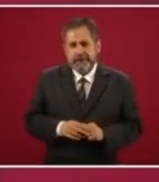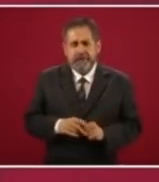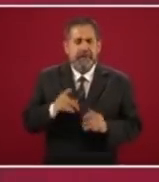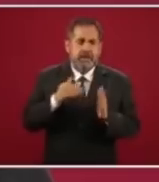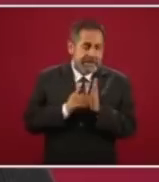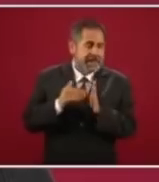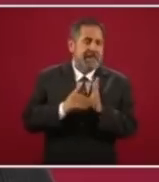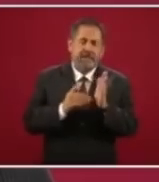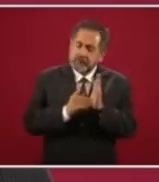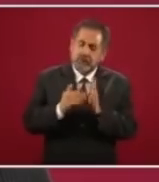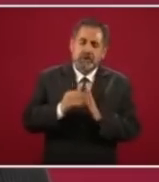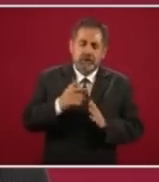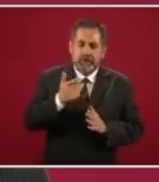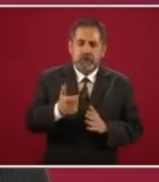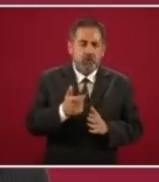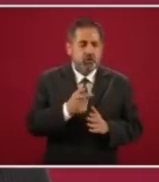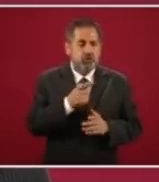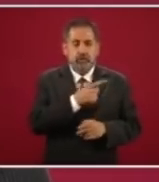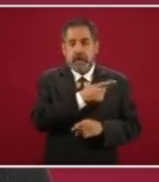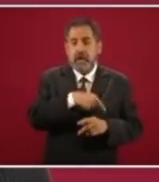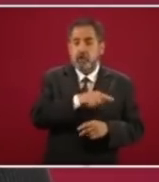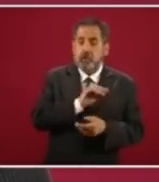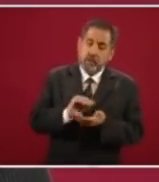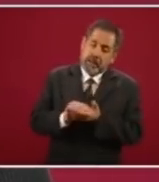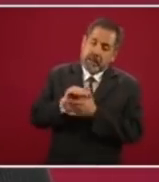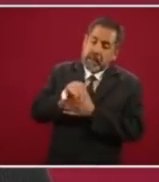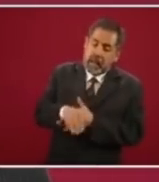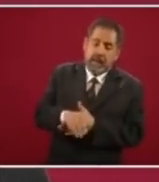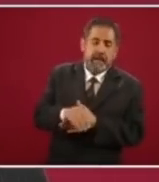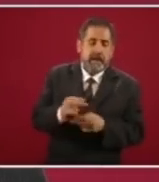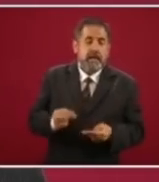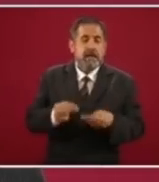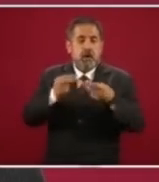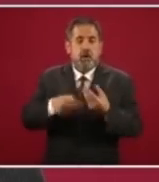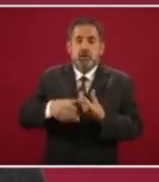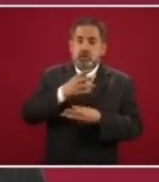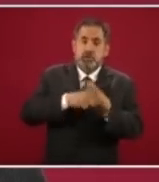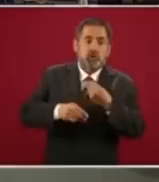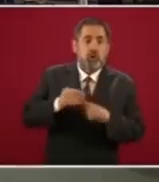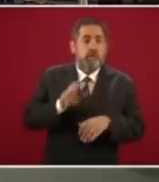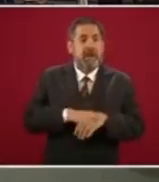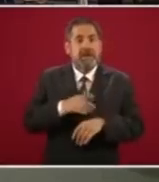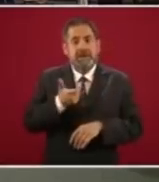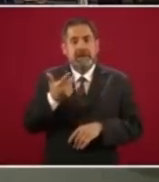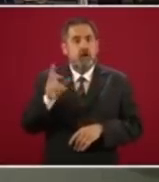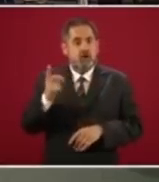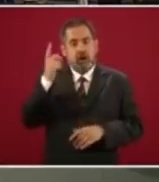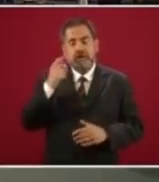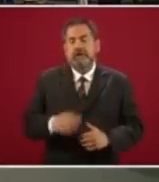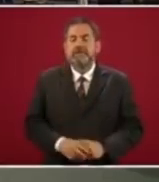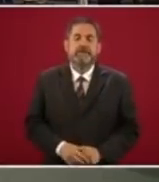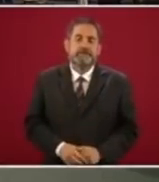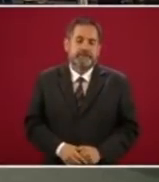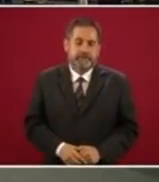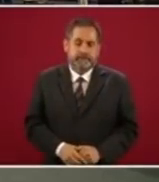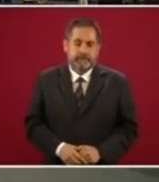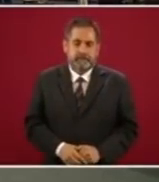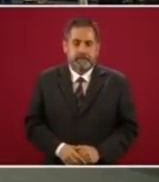miles de millones de dólares de inversión. Gracias, presidente.